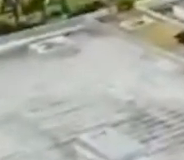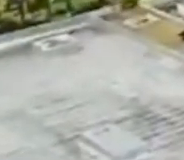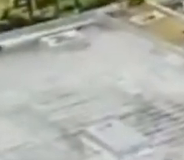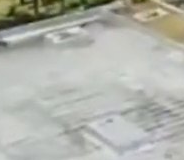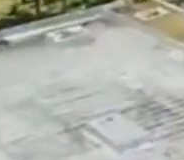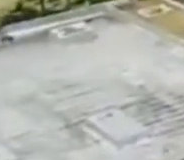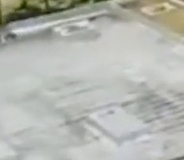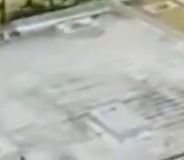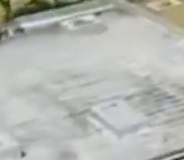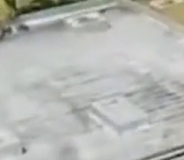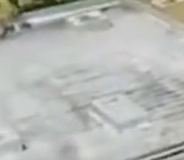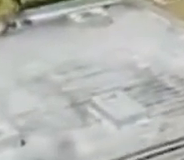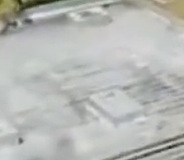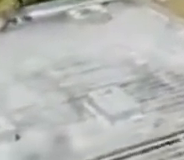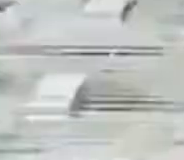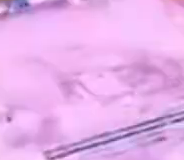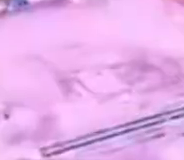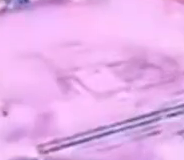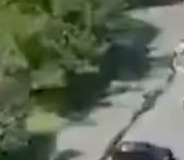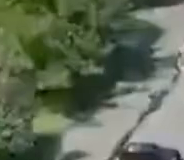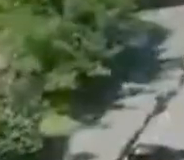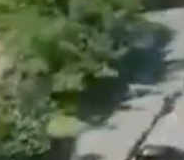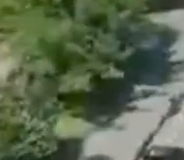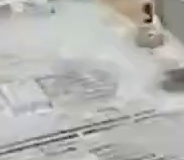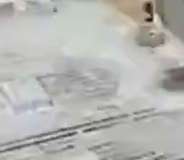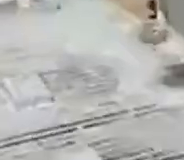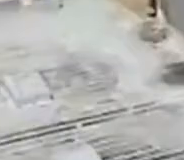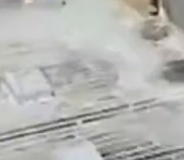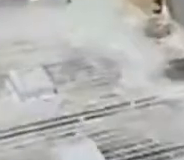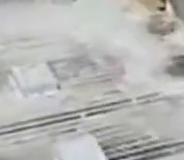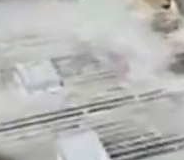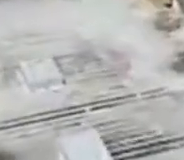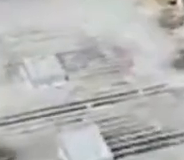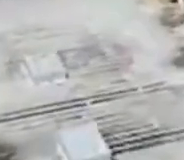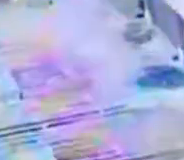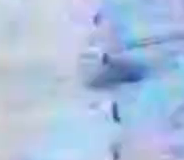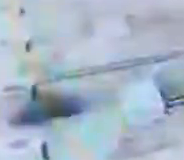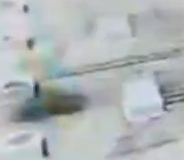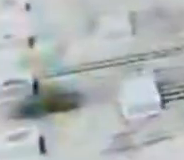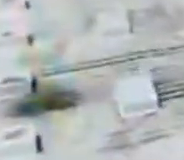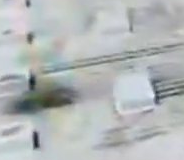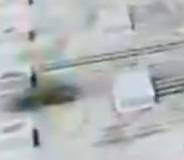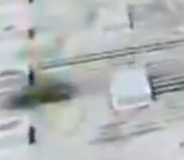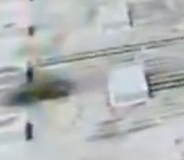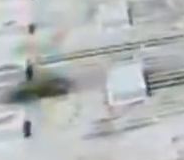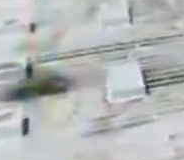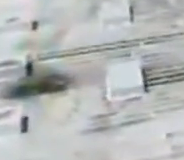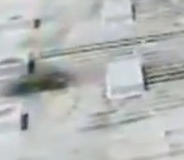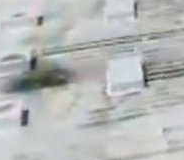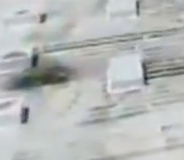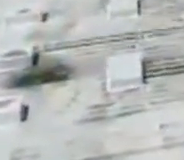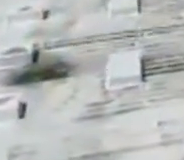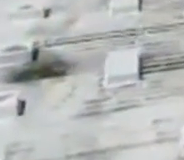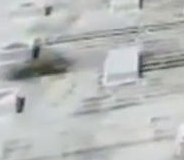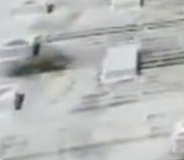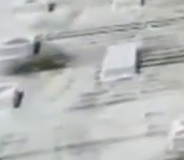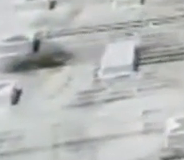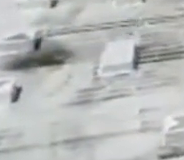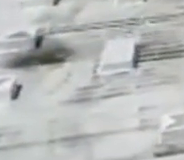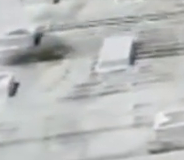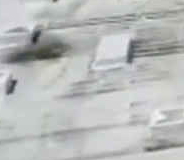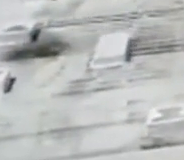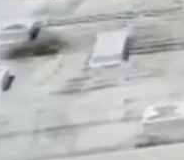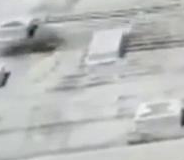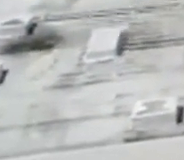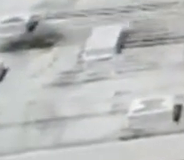Abriendo paso a una nueva era digital. En el Departamento de Hacienda inauguramos la tercera y última fase del Sistema Unificado